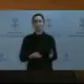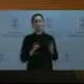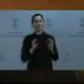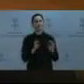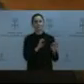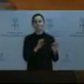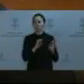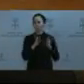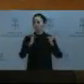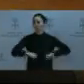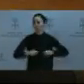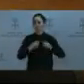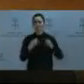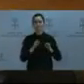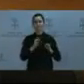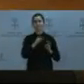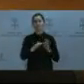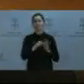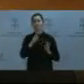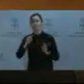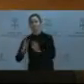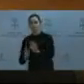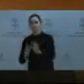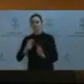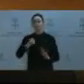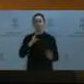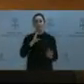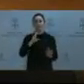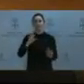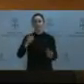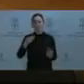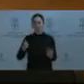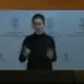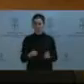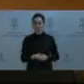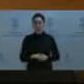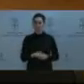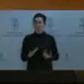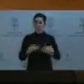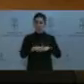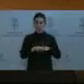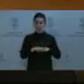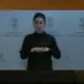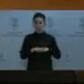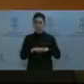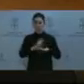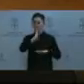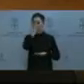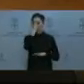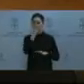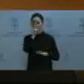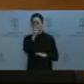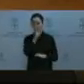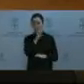ACEBA y, por lo tanto, incluso bueno, pues, en las redes troncales de los años 2009. Quiero decir